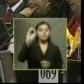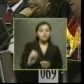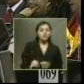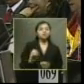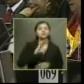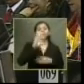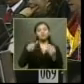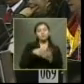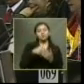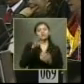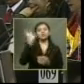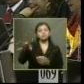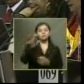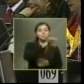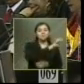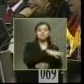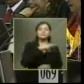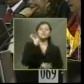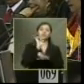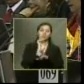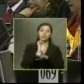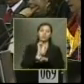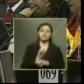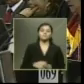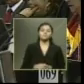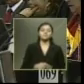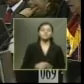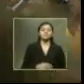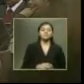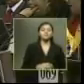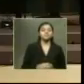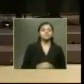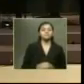provincias del Ecuador.